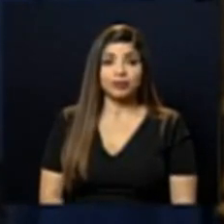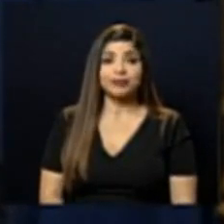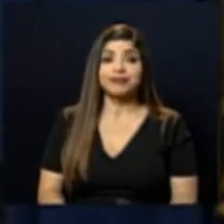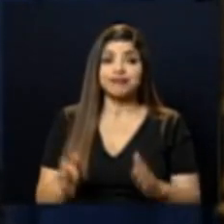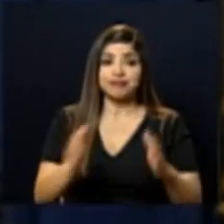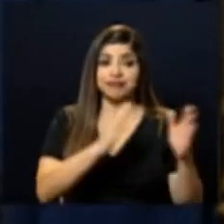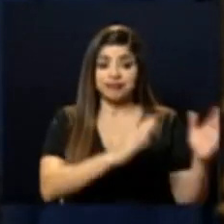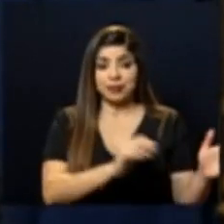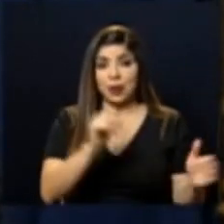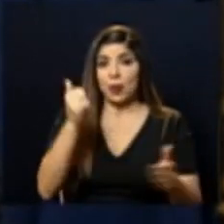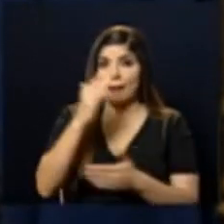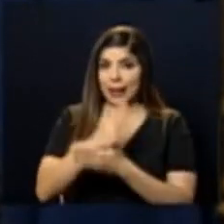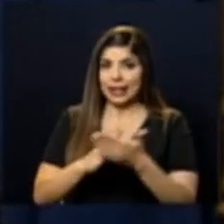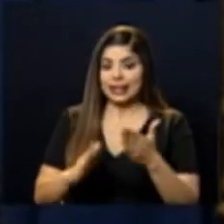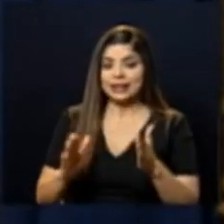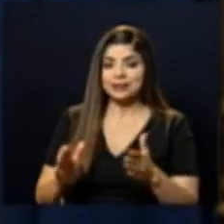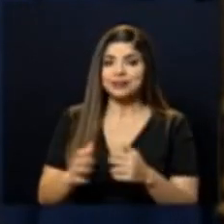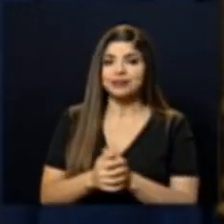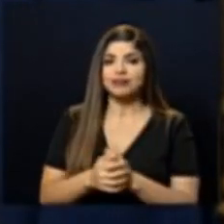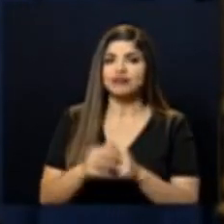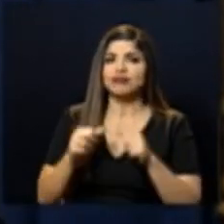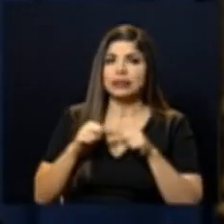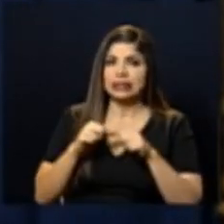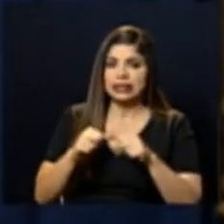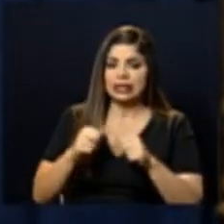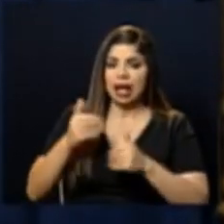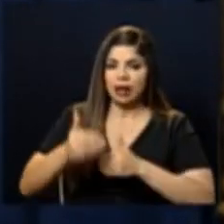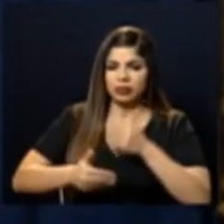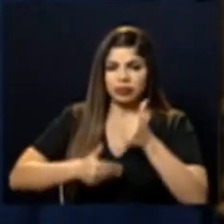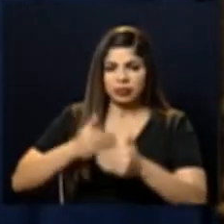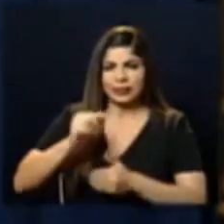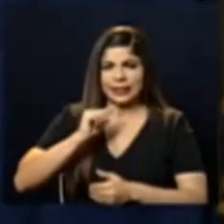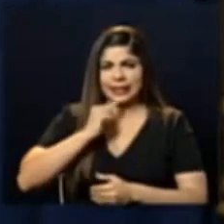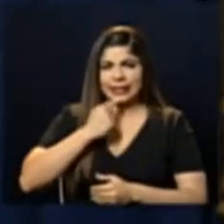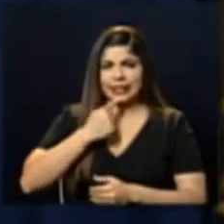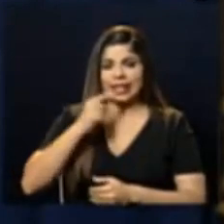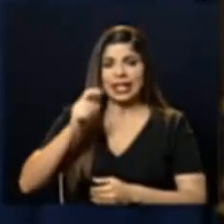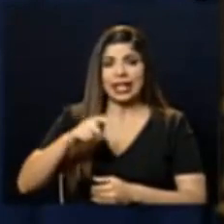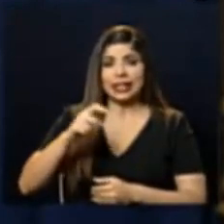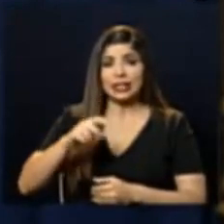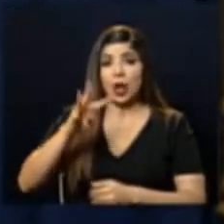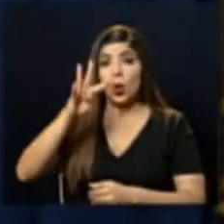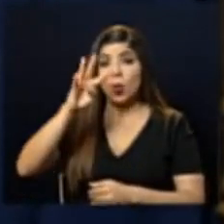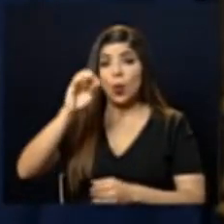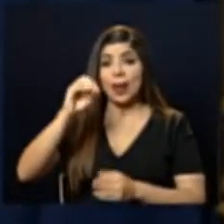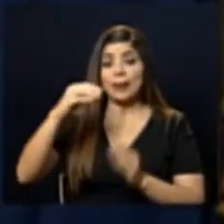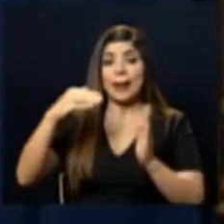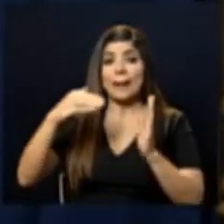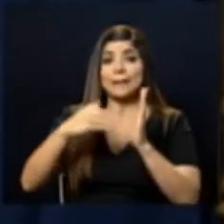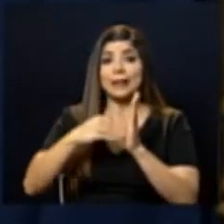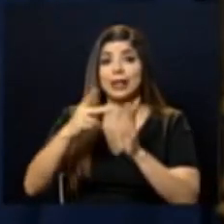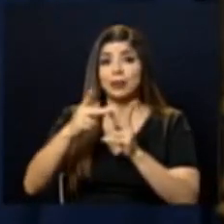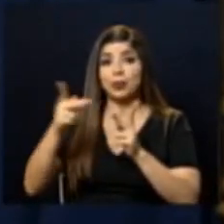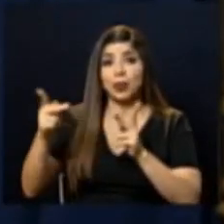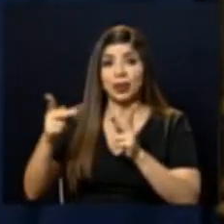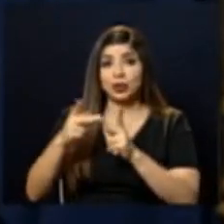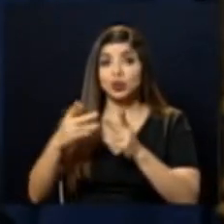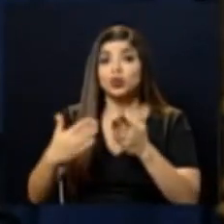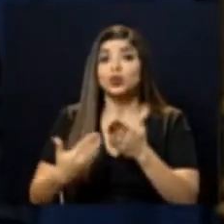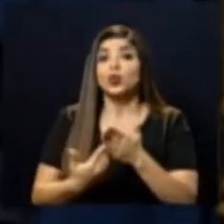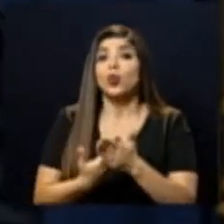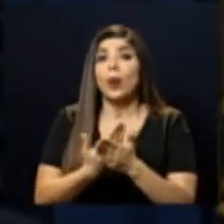Por otra parte, seguimos en la ruta crítica para ampliar en 40.000 cupos